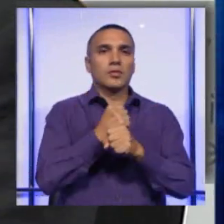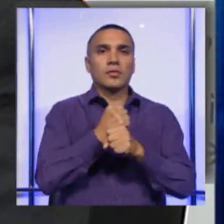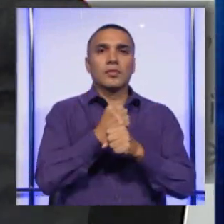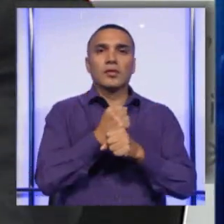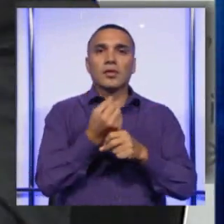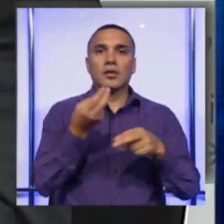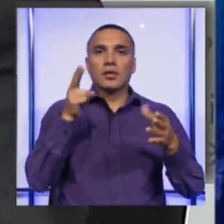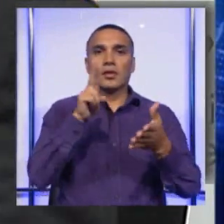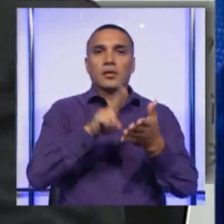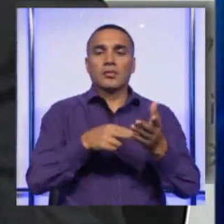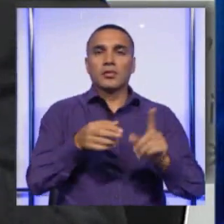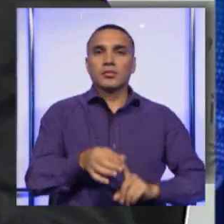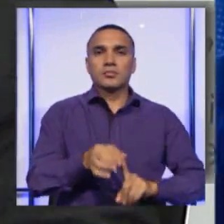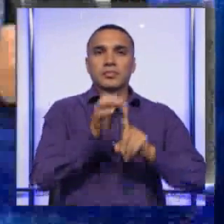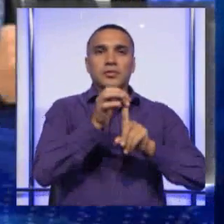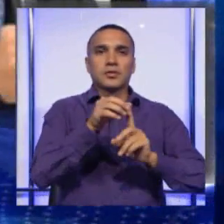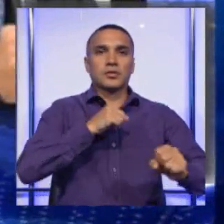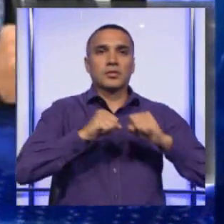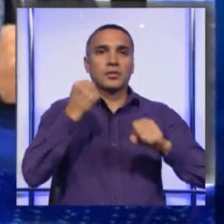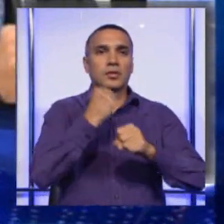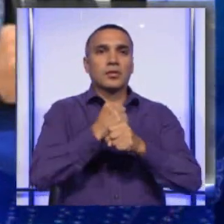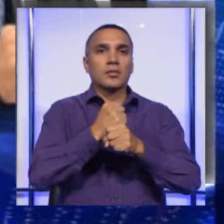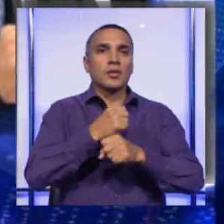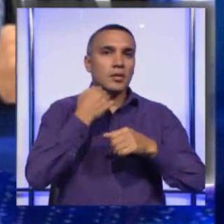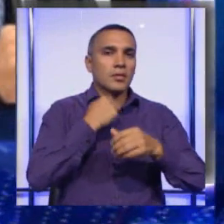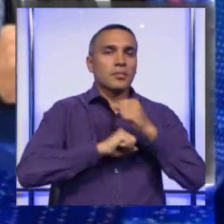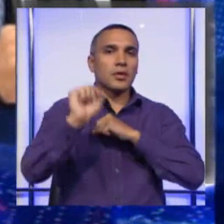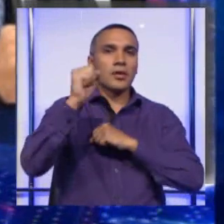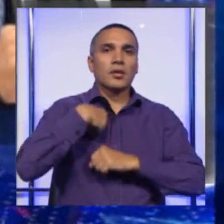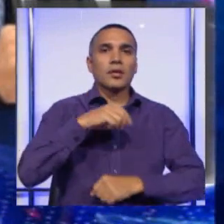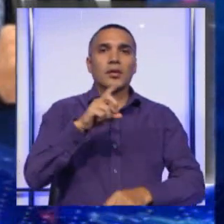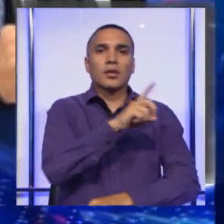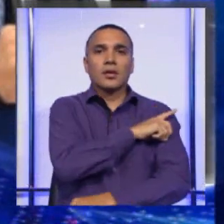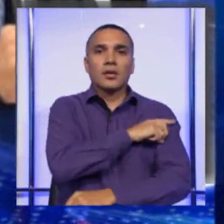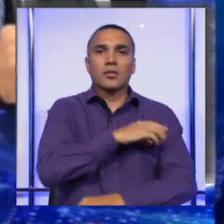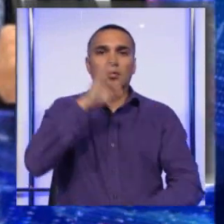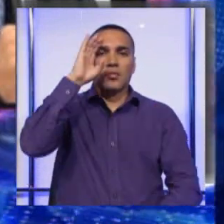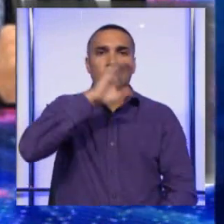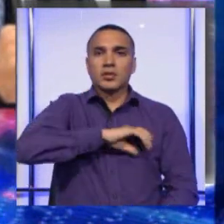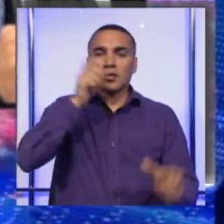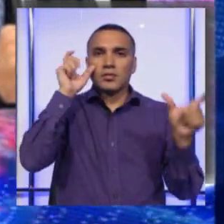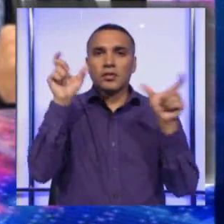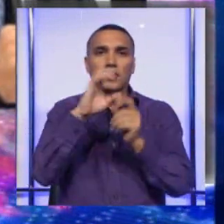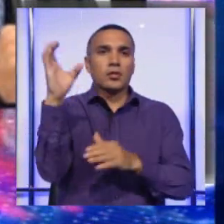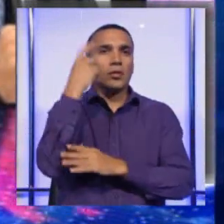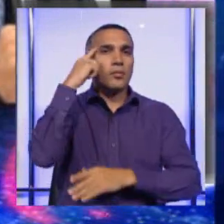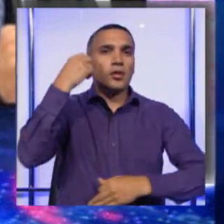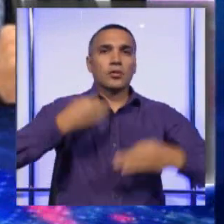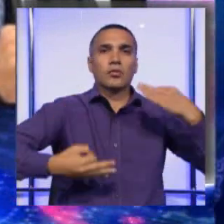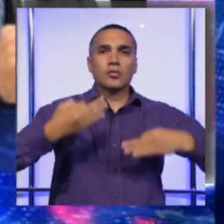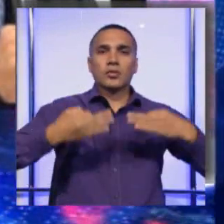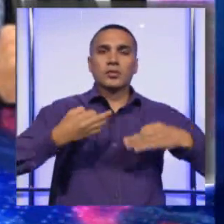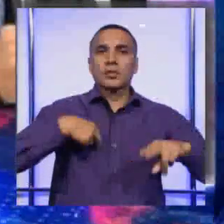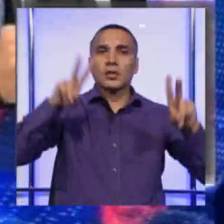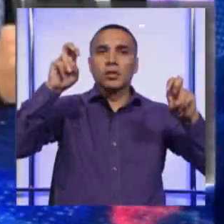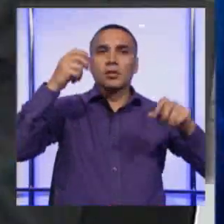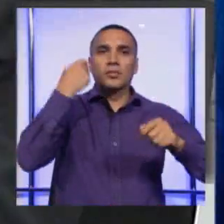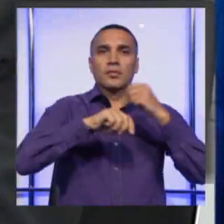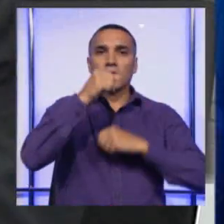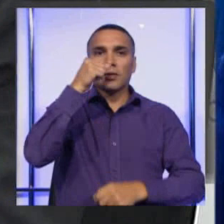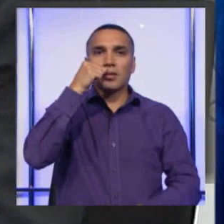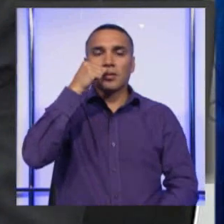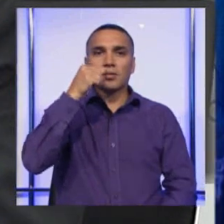las unidades especiales operativas. Viaje de delegación de la Policía Nacional y Fiscalía a Colombia para judicialización de casos de narcotráfico.